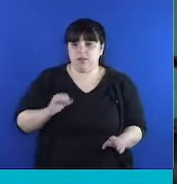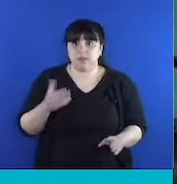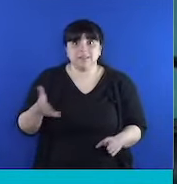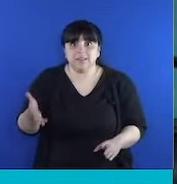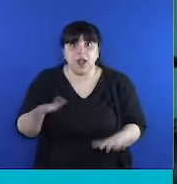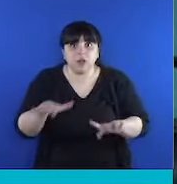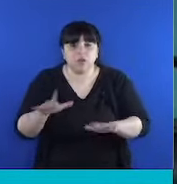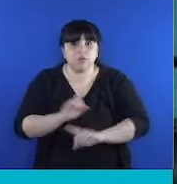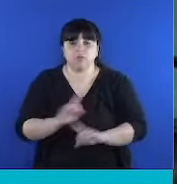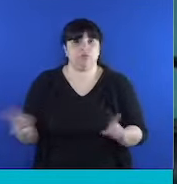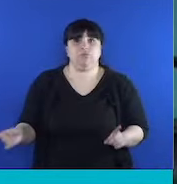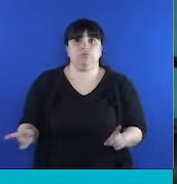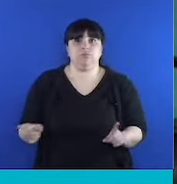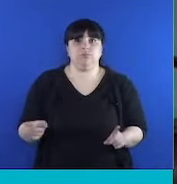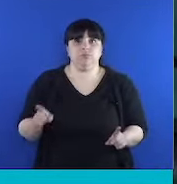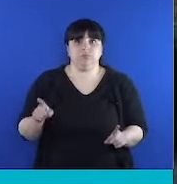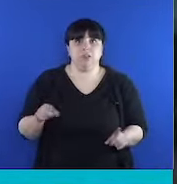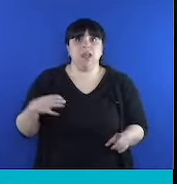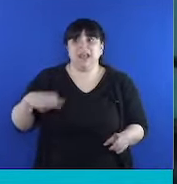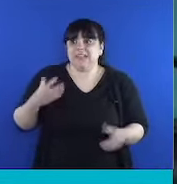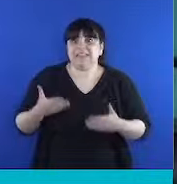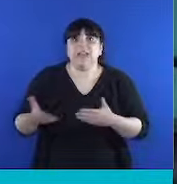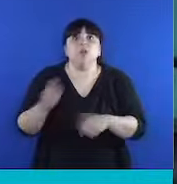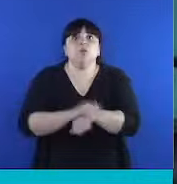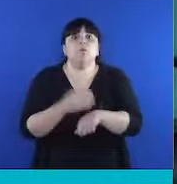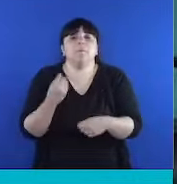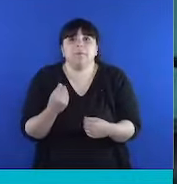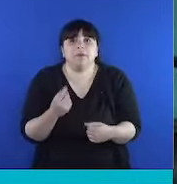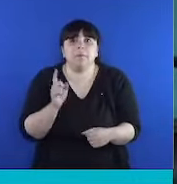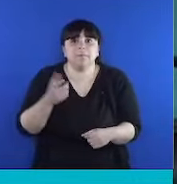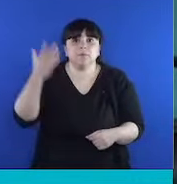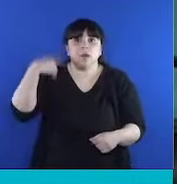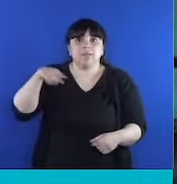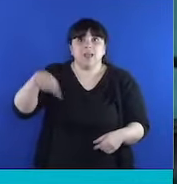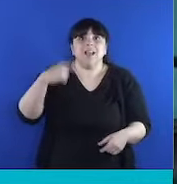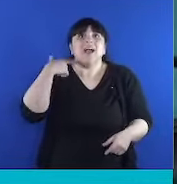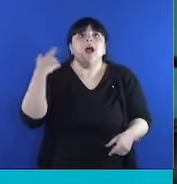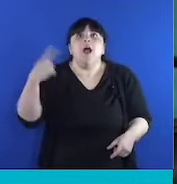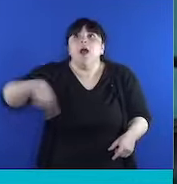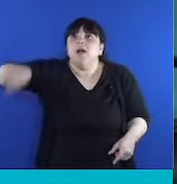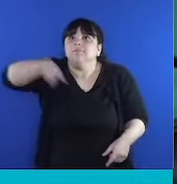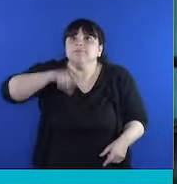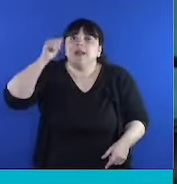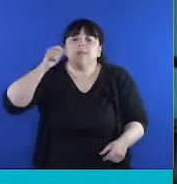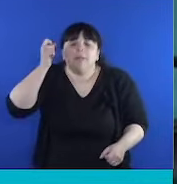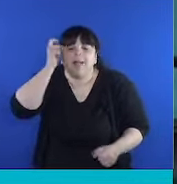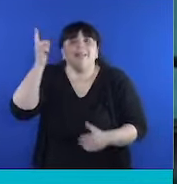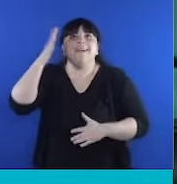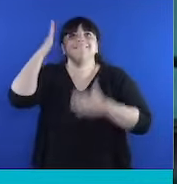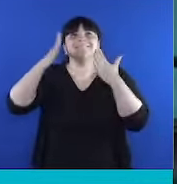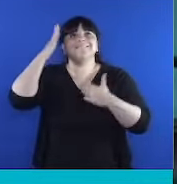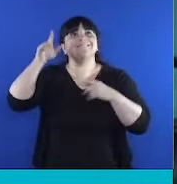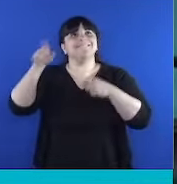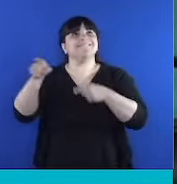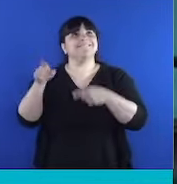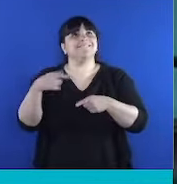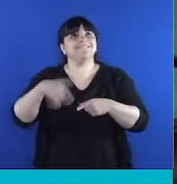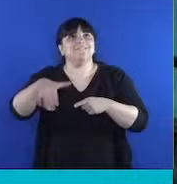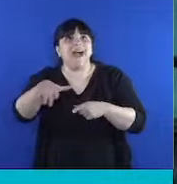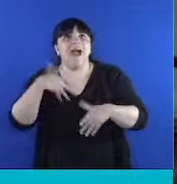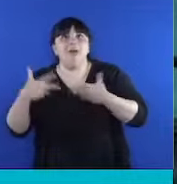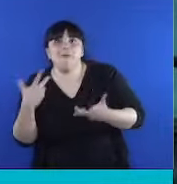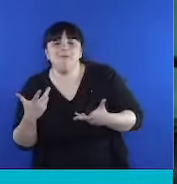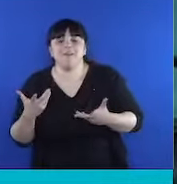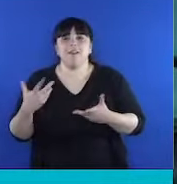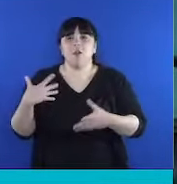llevar a cabo. No se va a llevar a cabo con las consecuencias que tiene en la ilusión, en el imaginario, en